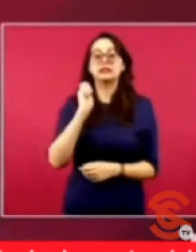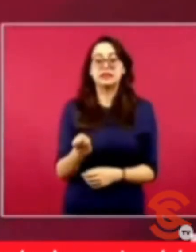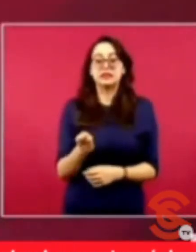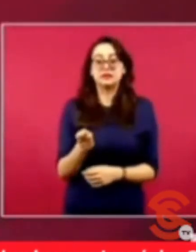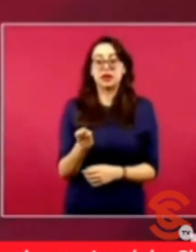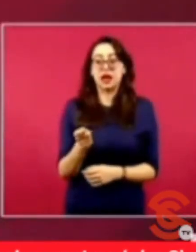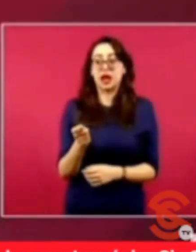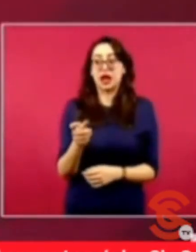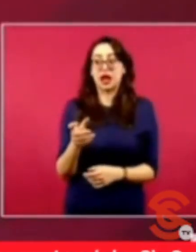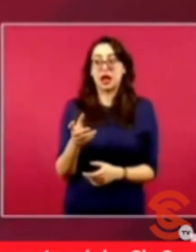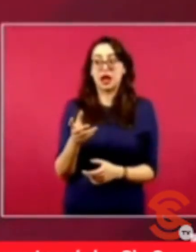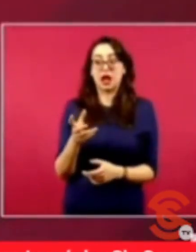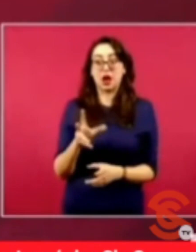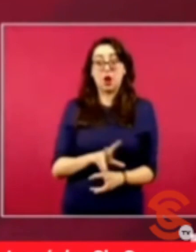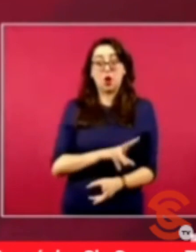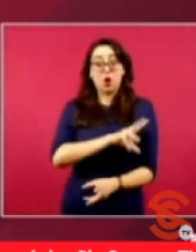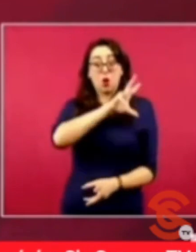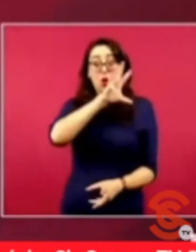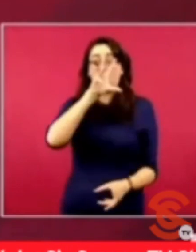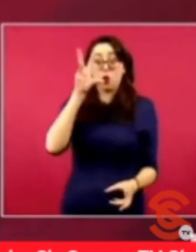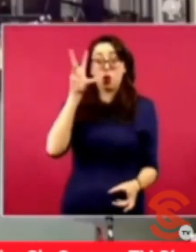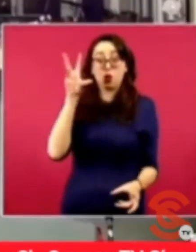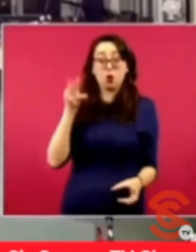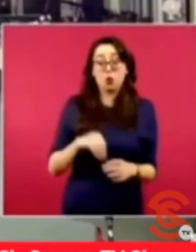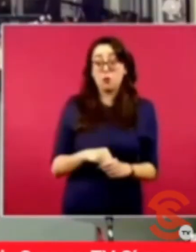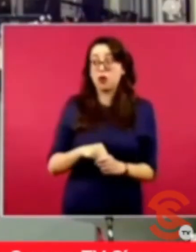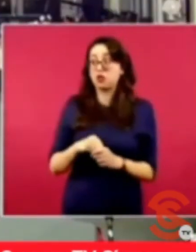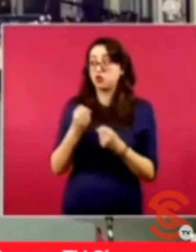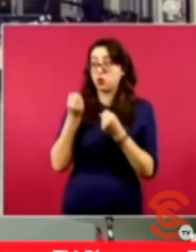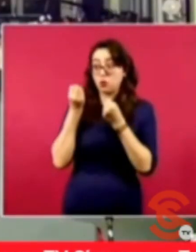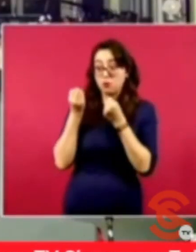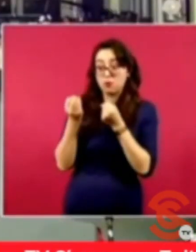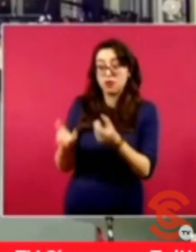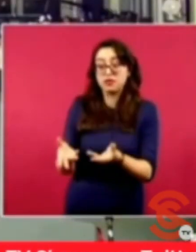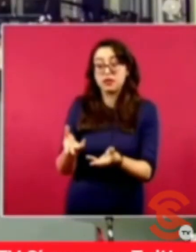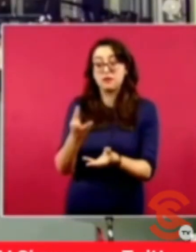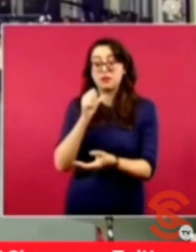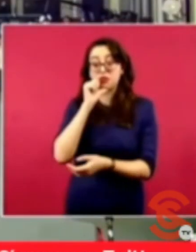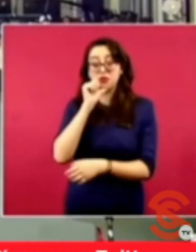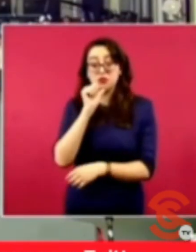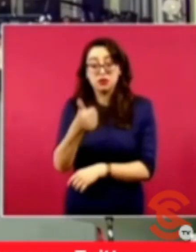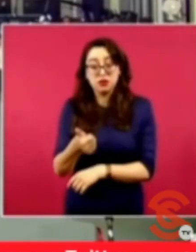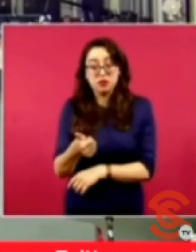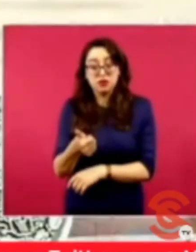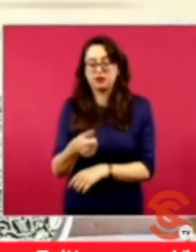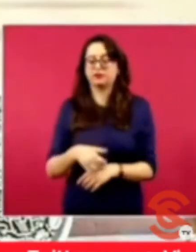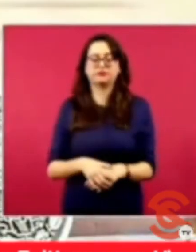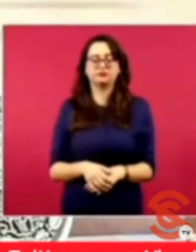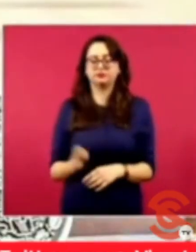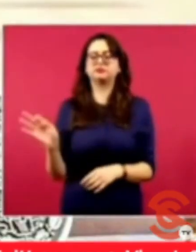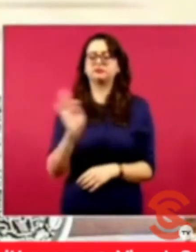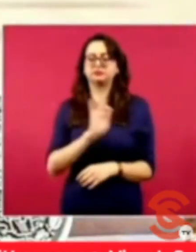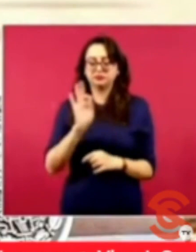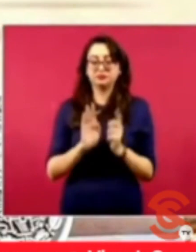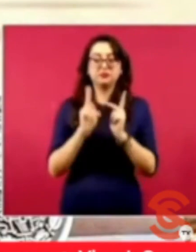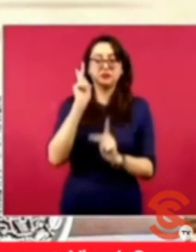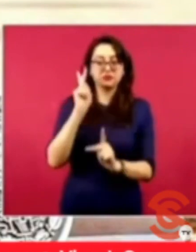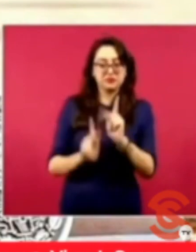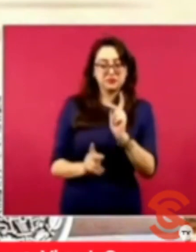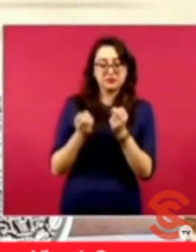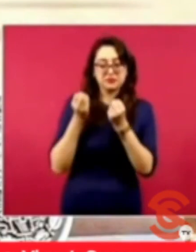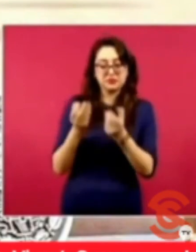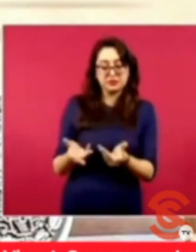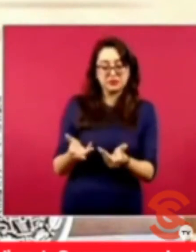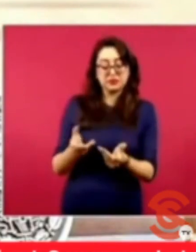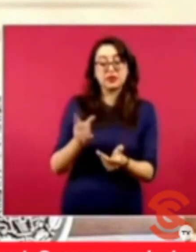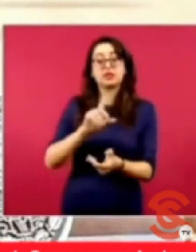IMSS, primero, esas recetas, si no se surten en el primer momento, no pierde su caducidad y se puede surtir en el mismo lugar en